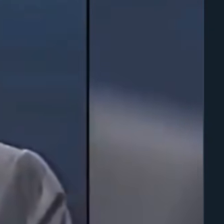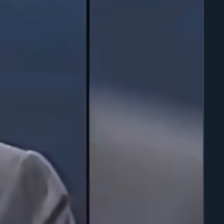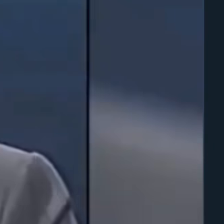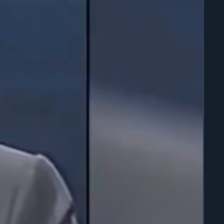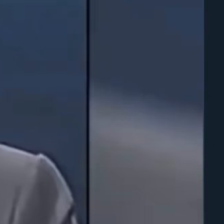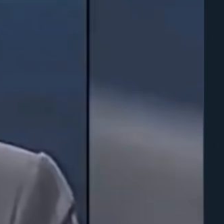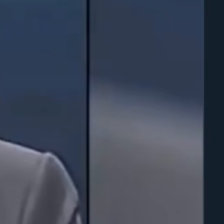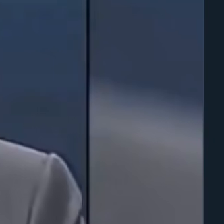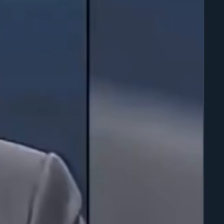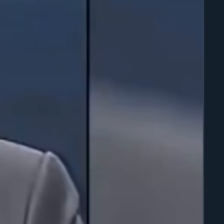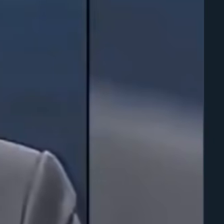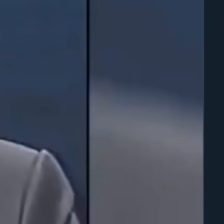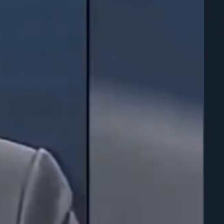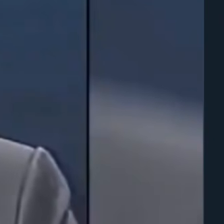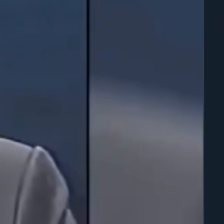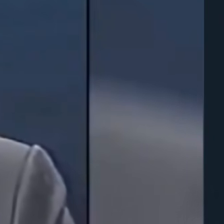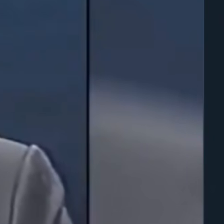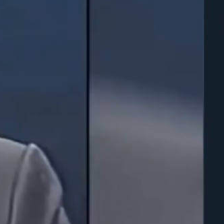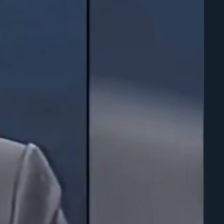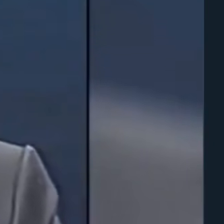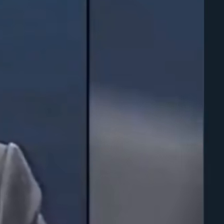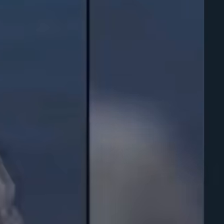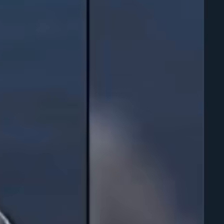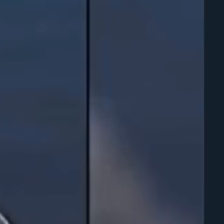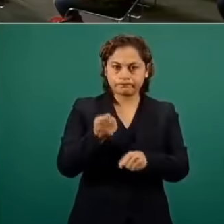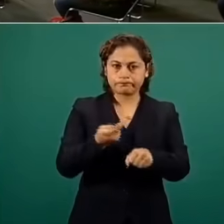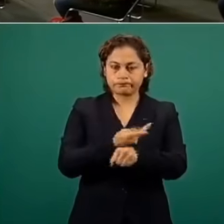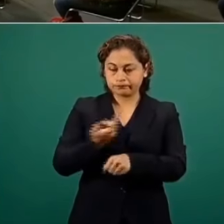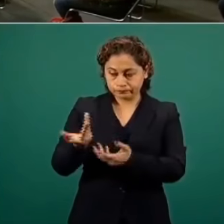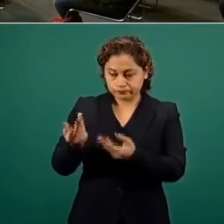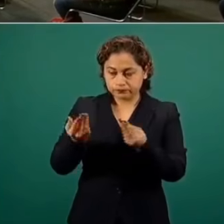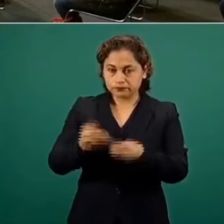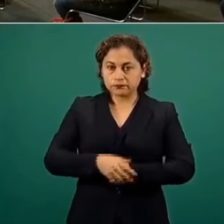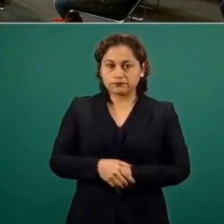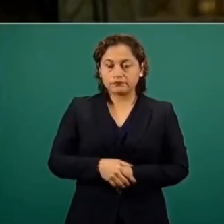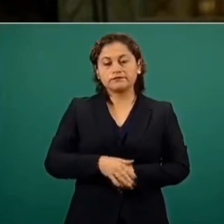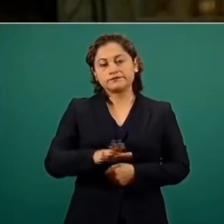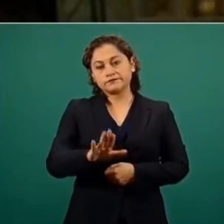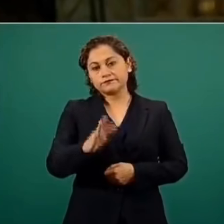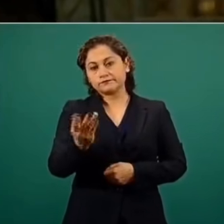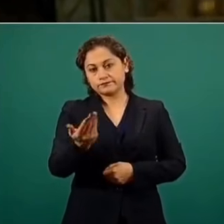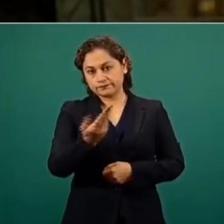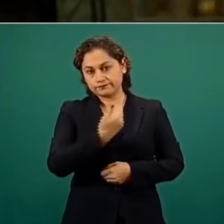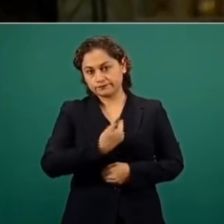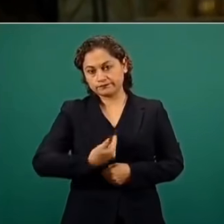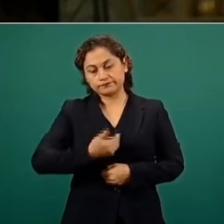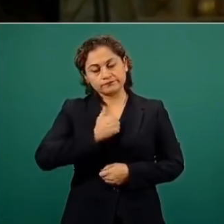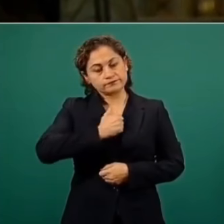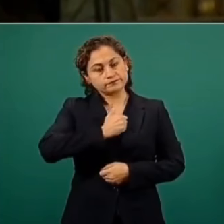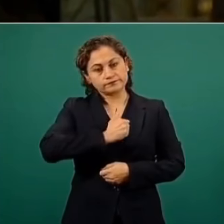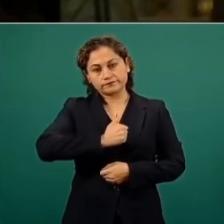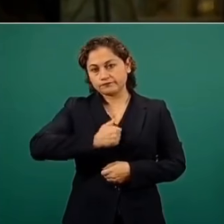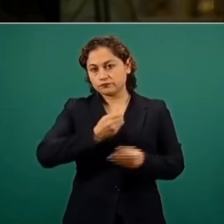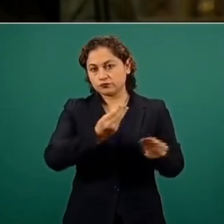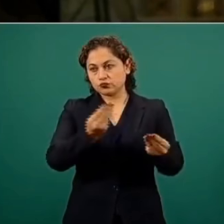López-Gatell, ya que andan muy ardidos. Vamos a ir a ese video. Lamentablemente, hay muchos medios de comunicación